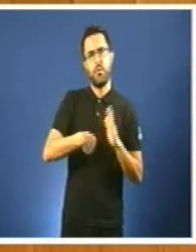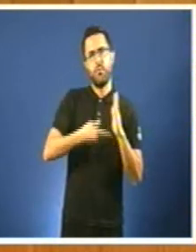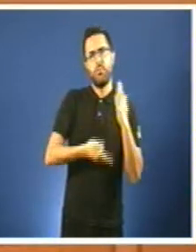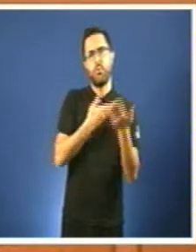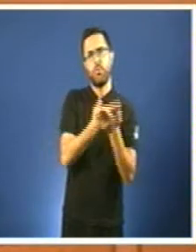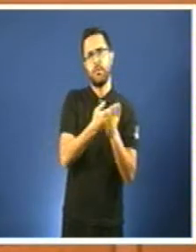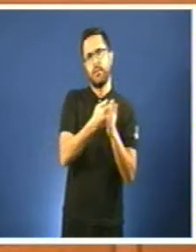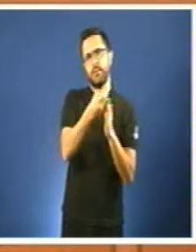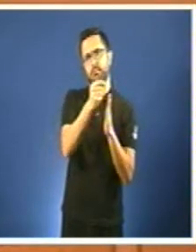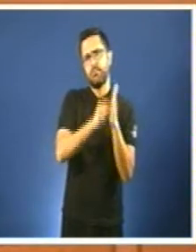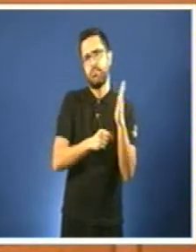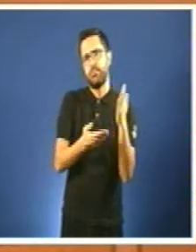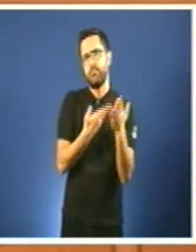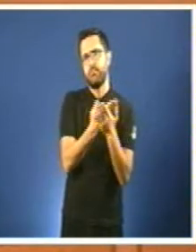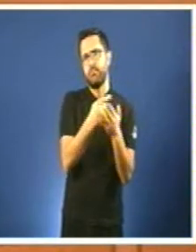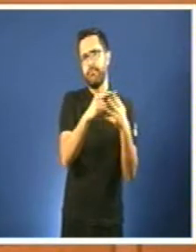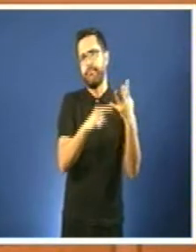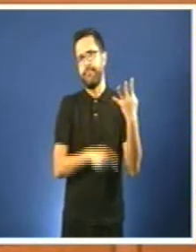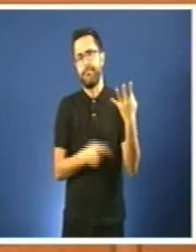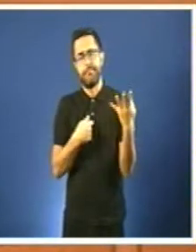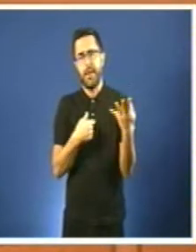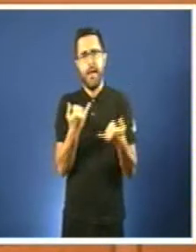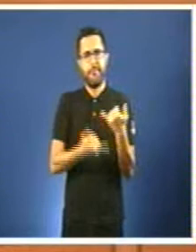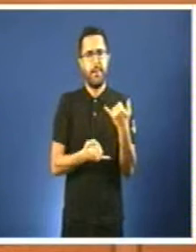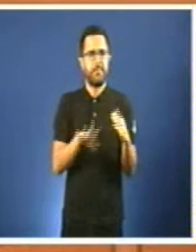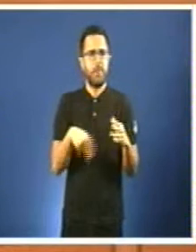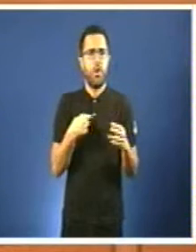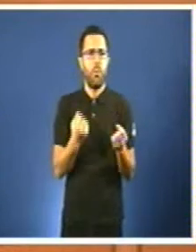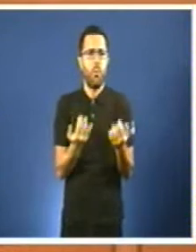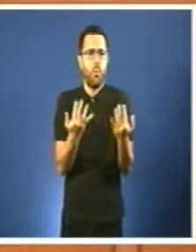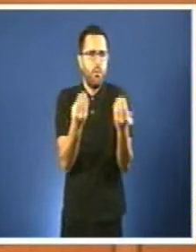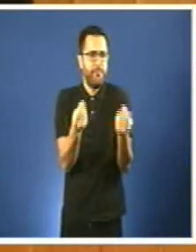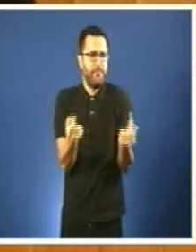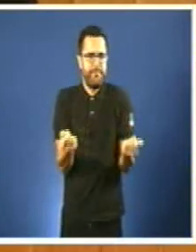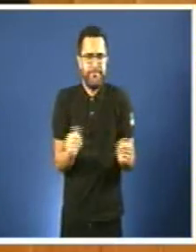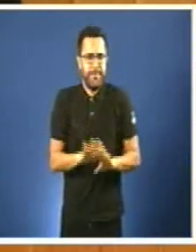fume. Propostas que pretenden anunciar o que vai facer para